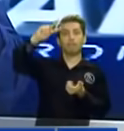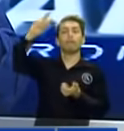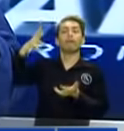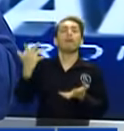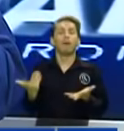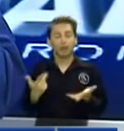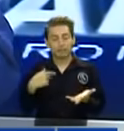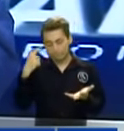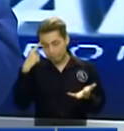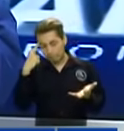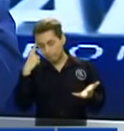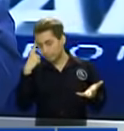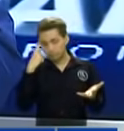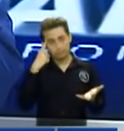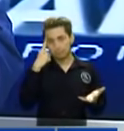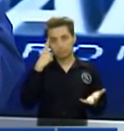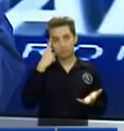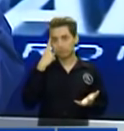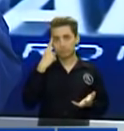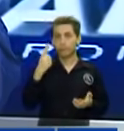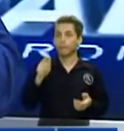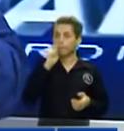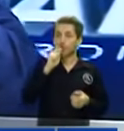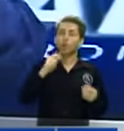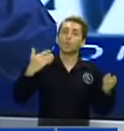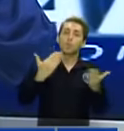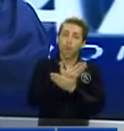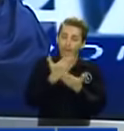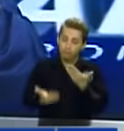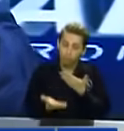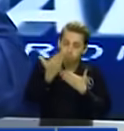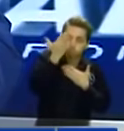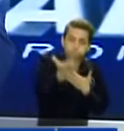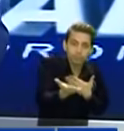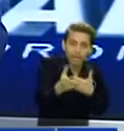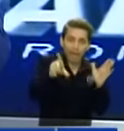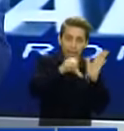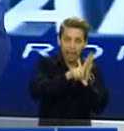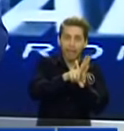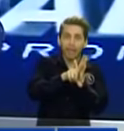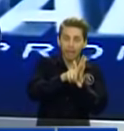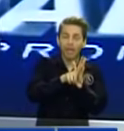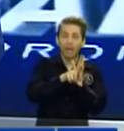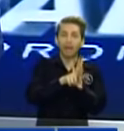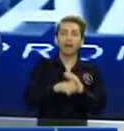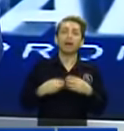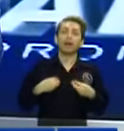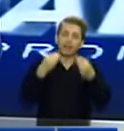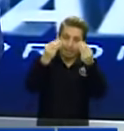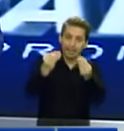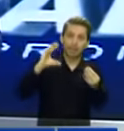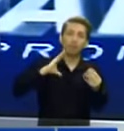dijimos, ojo, hay que meter un nuevo proyecto. El Congreso no lo entró a conocer y decidieron